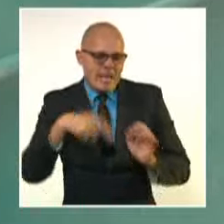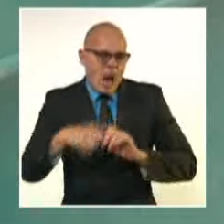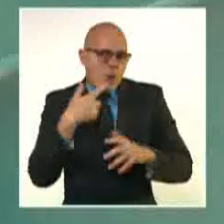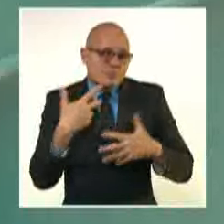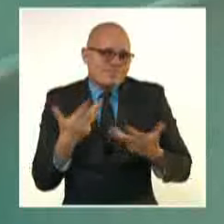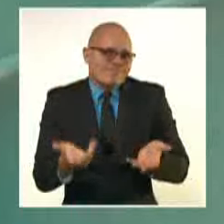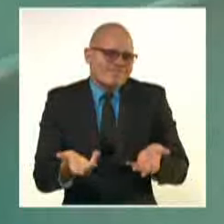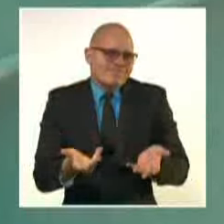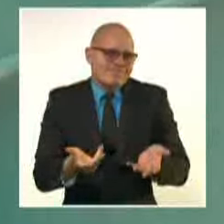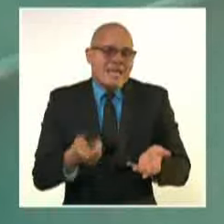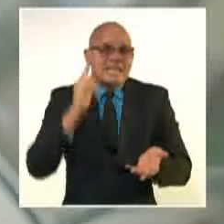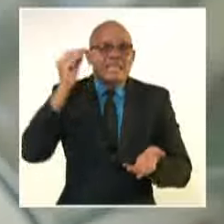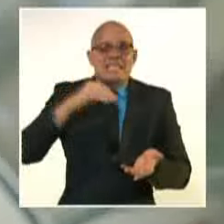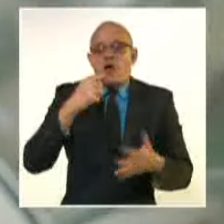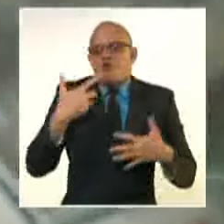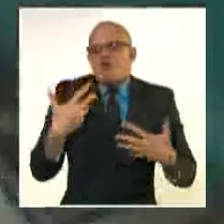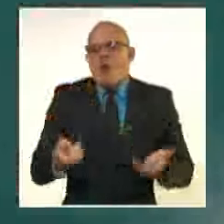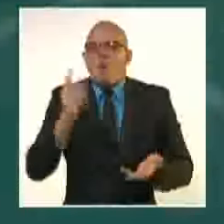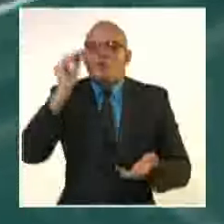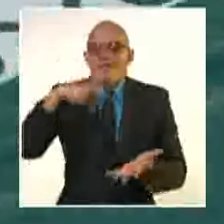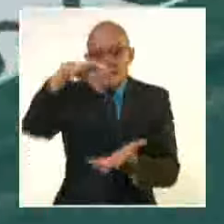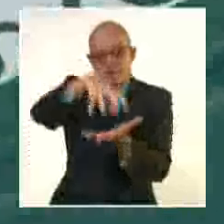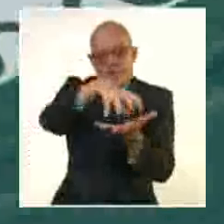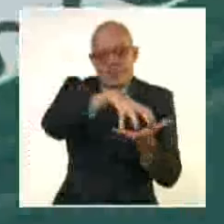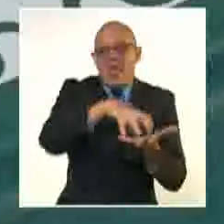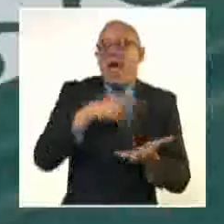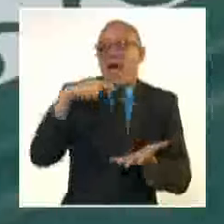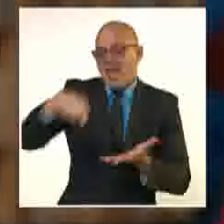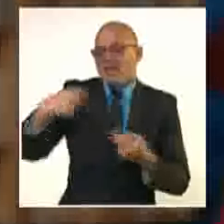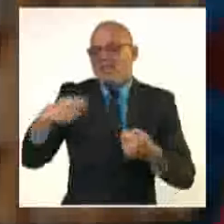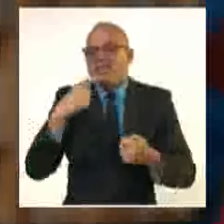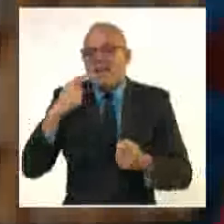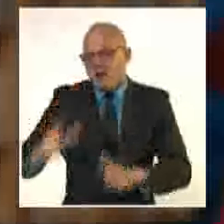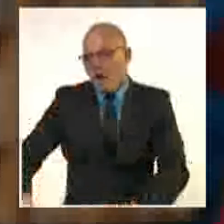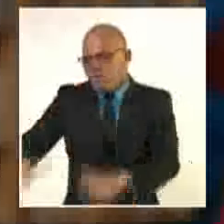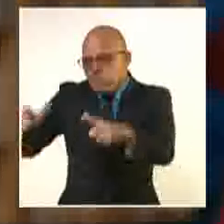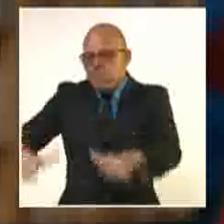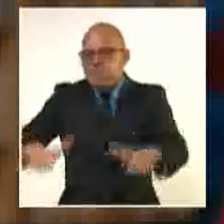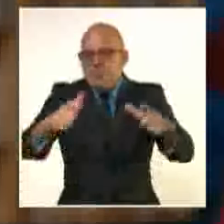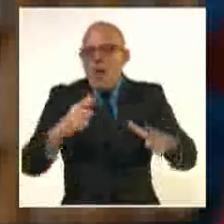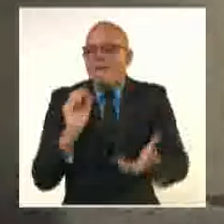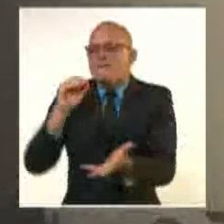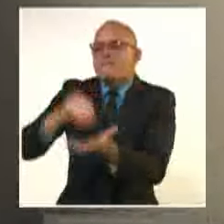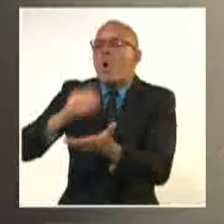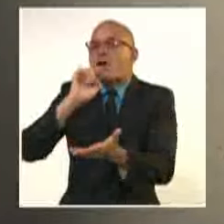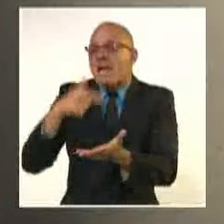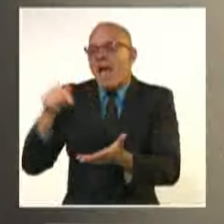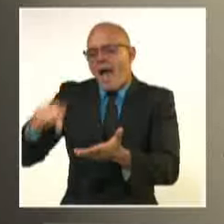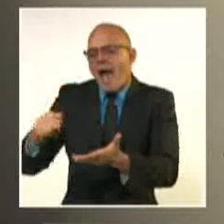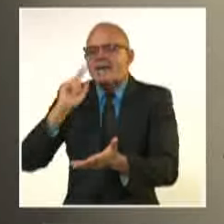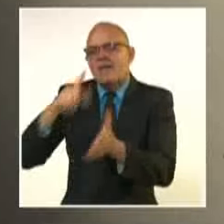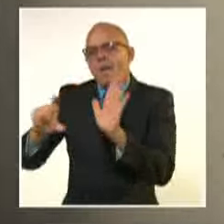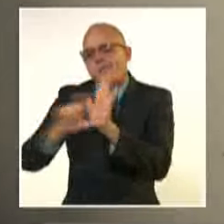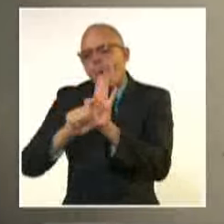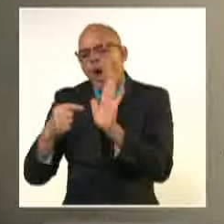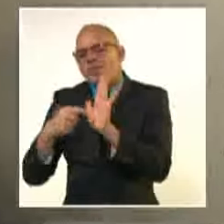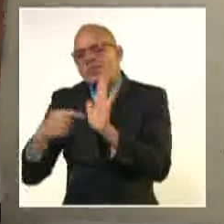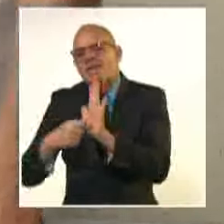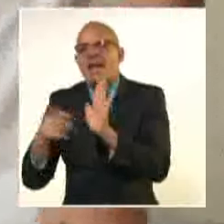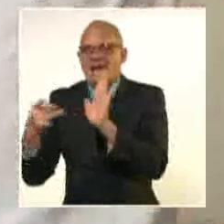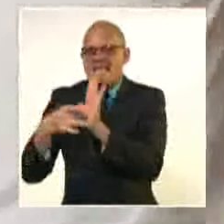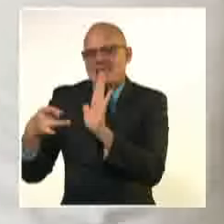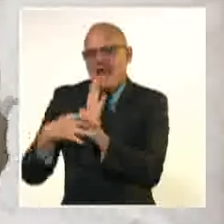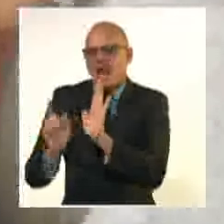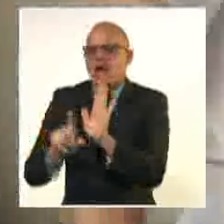crear puntos verdes en la ciudad donde con contenedores adecuados podamos clasificar en origen los desechos. Otro elemento fundamental es que